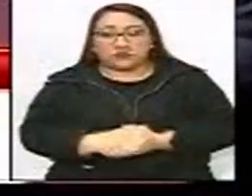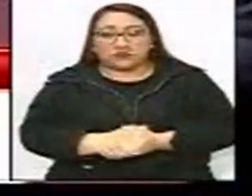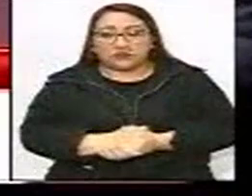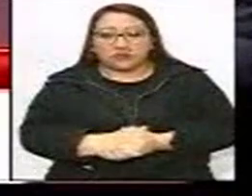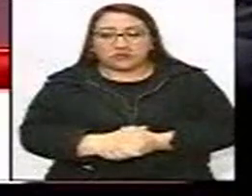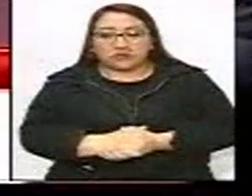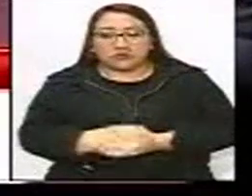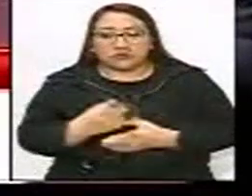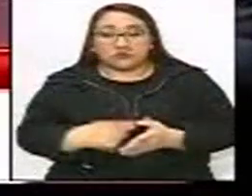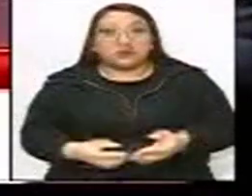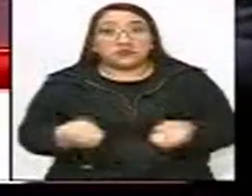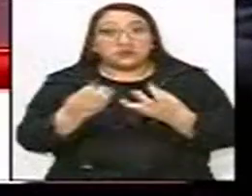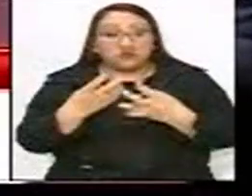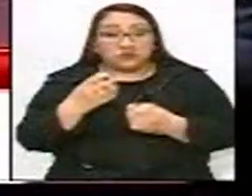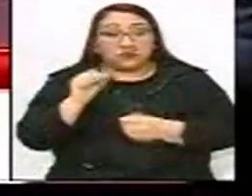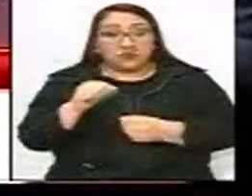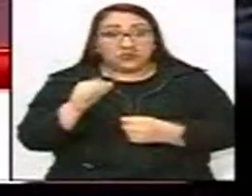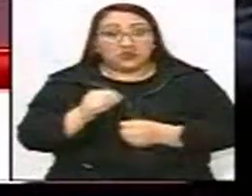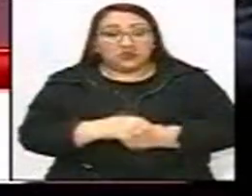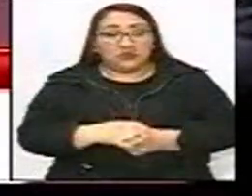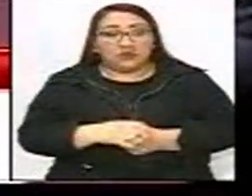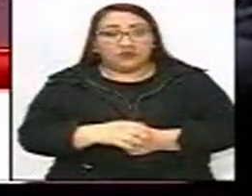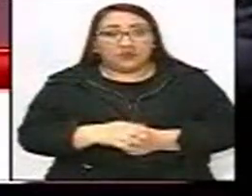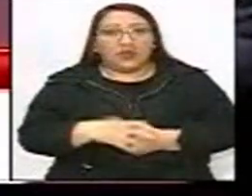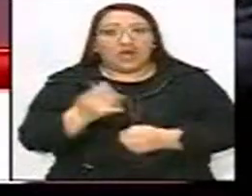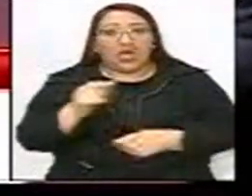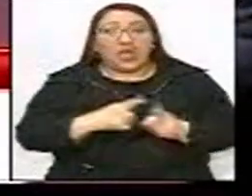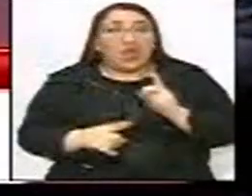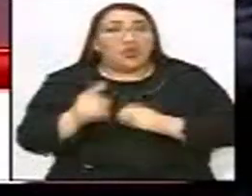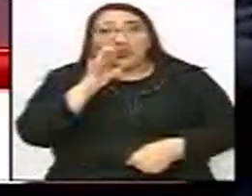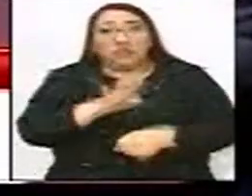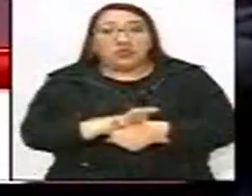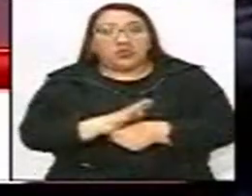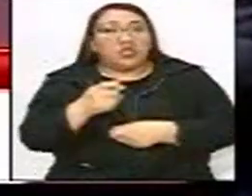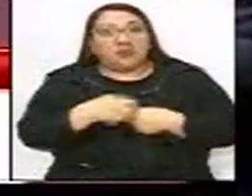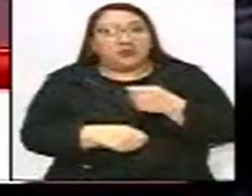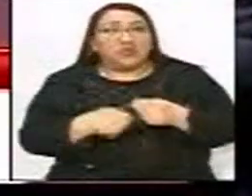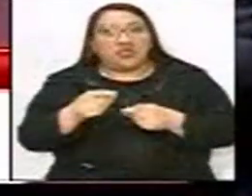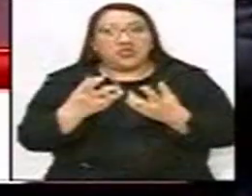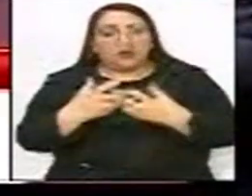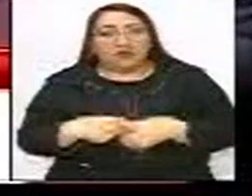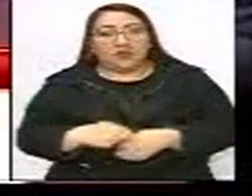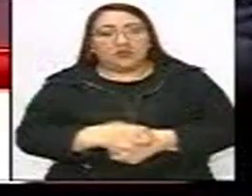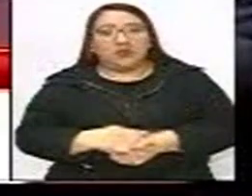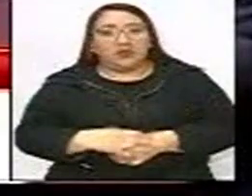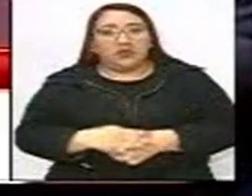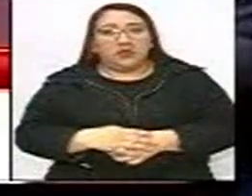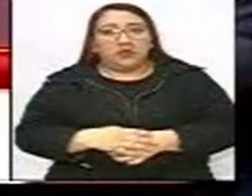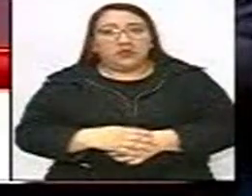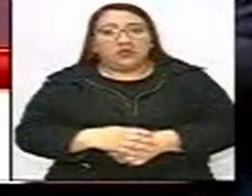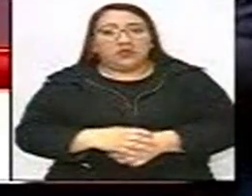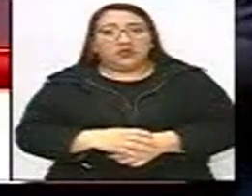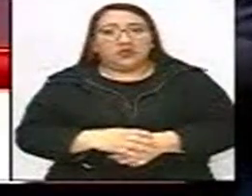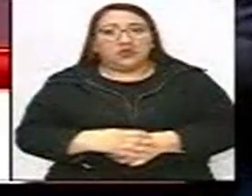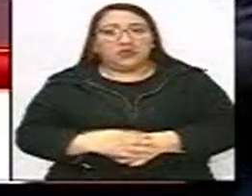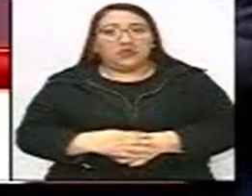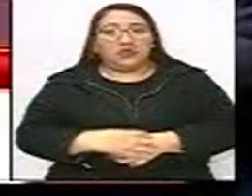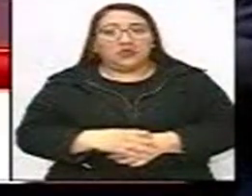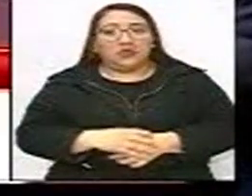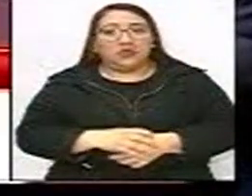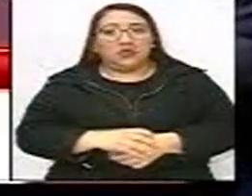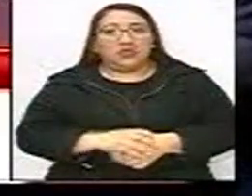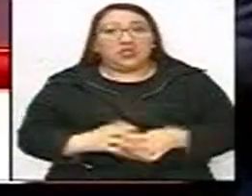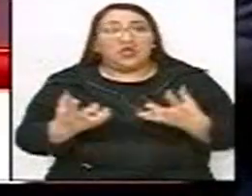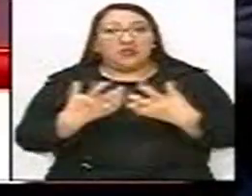me digan si es que hay algunos compromisos de inversión de estas empresas, ¿no? De esta empresa concretamente,